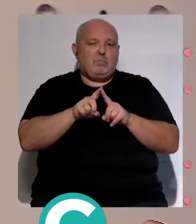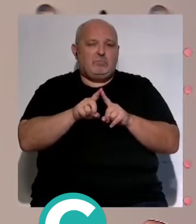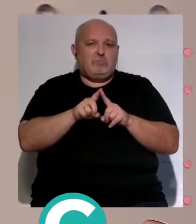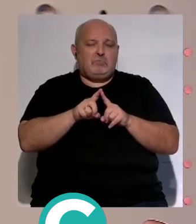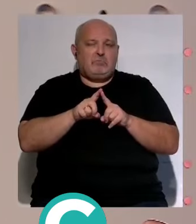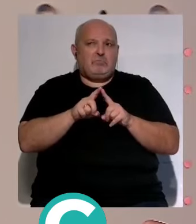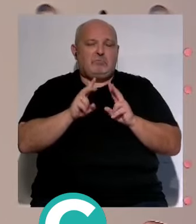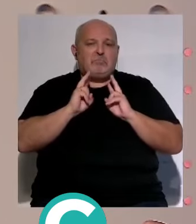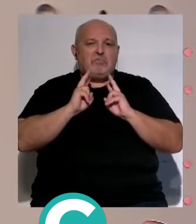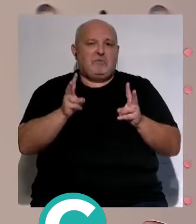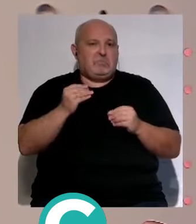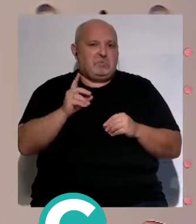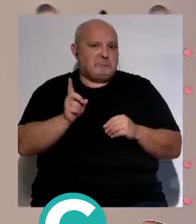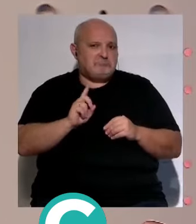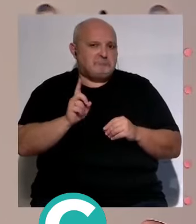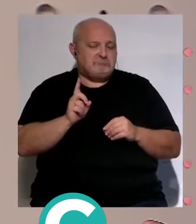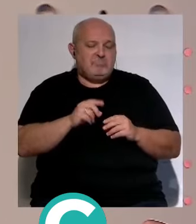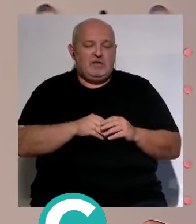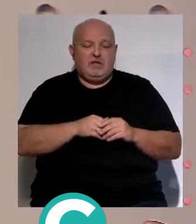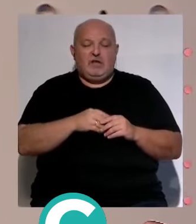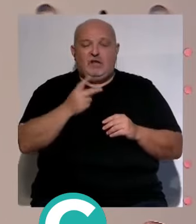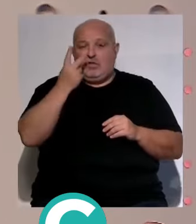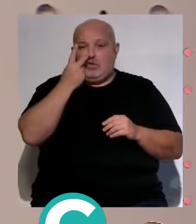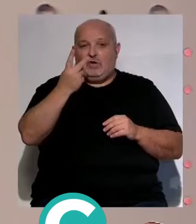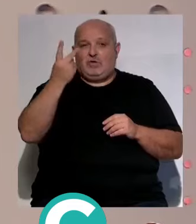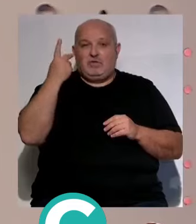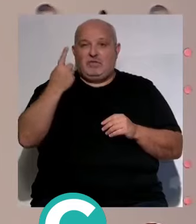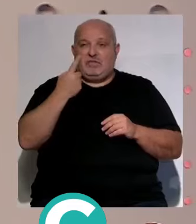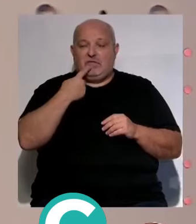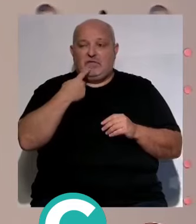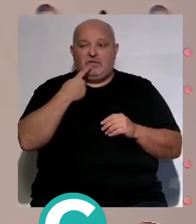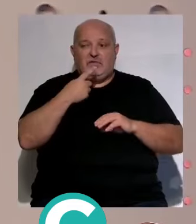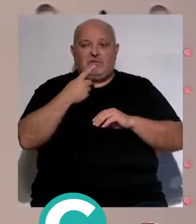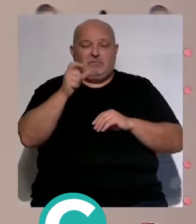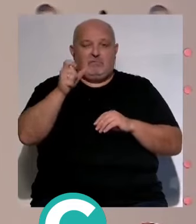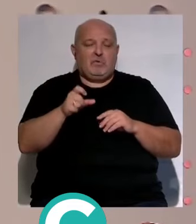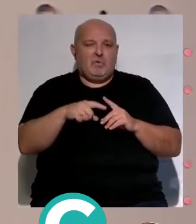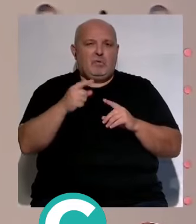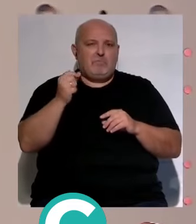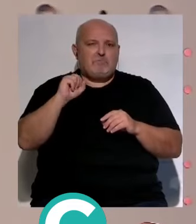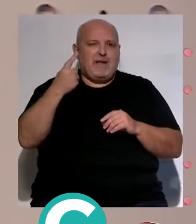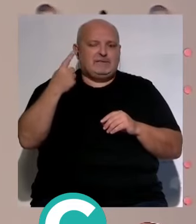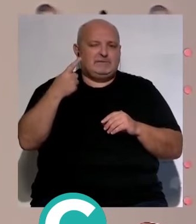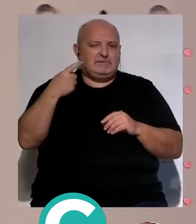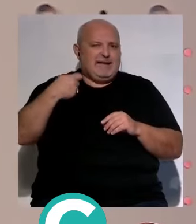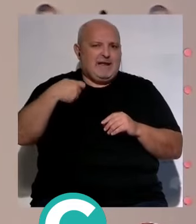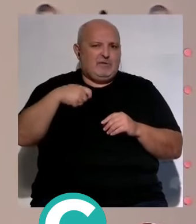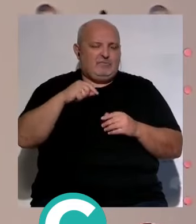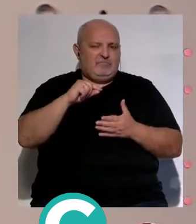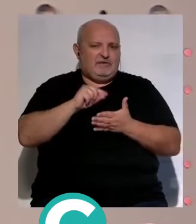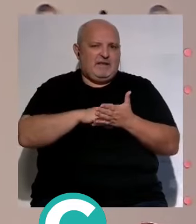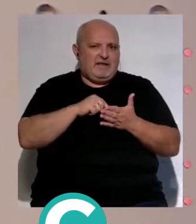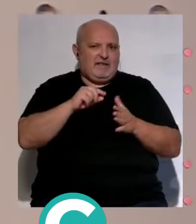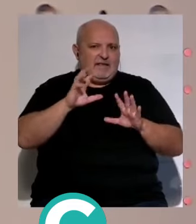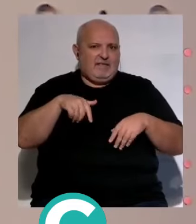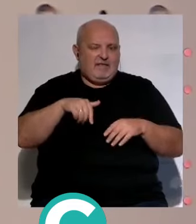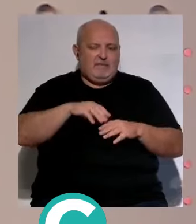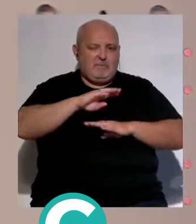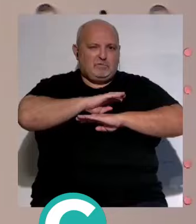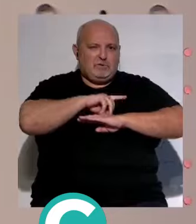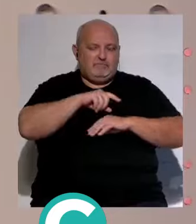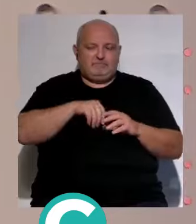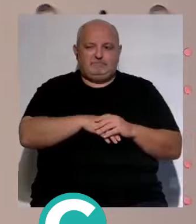muy beneficiado, cuando hace un par de años se decía de que iba a ser uno de los potenciales económicos más fuertes del club. El